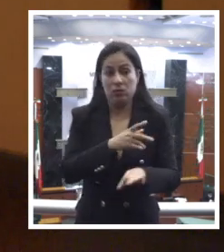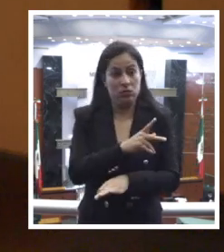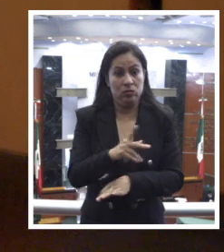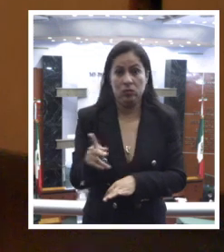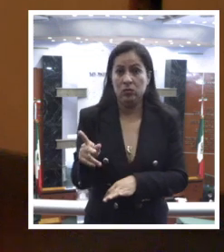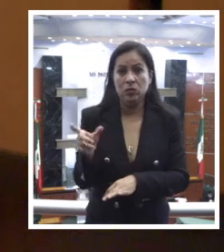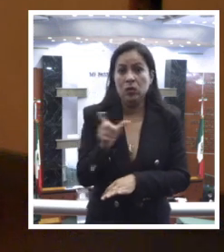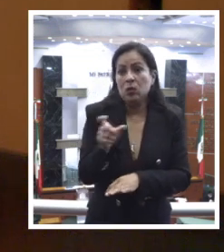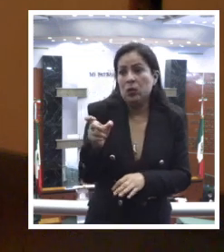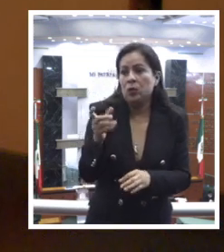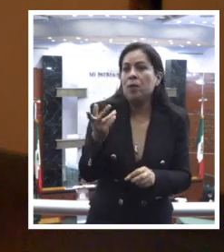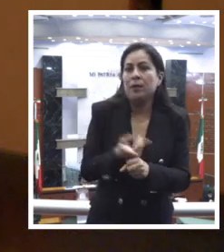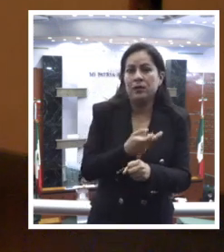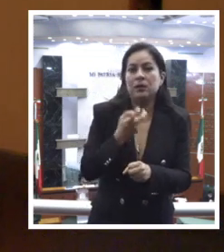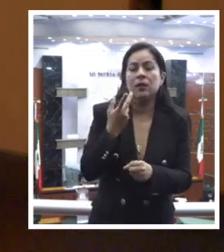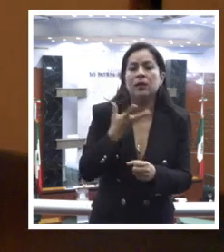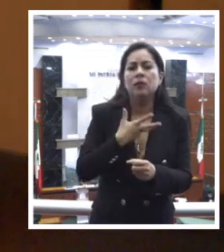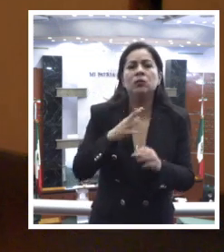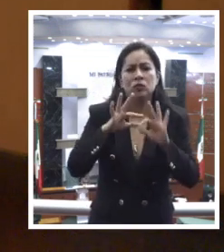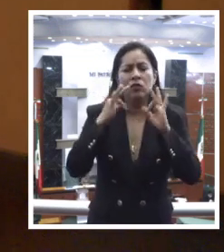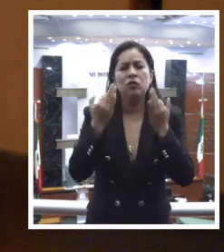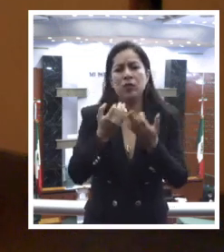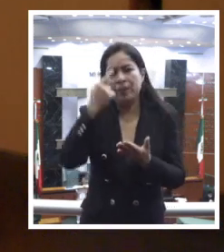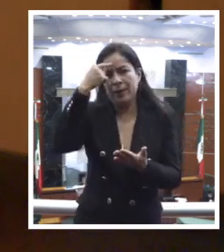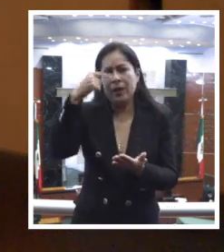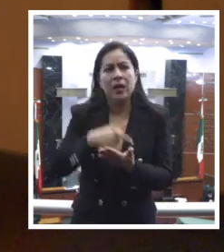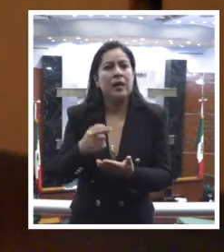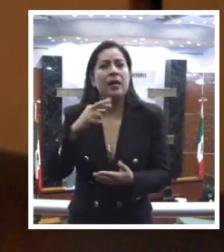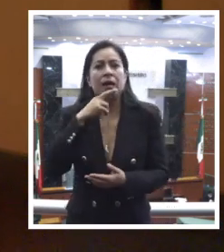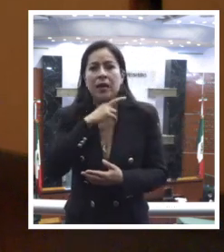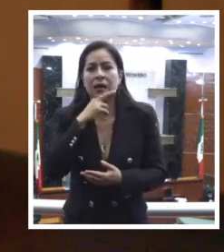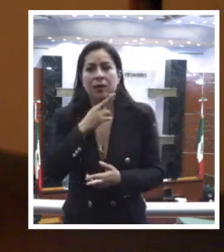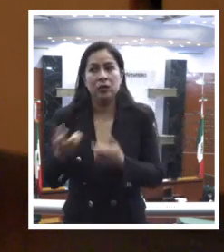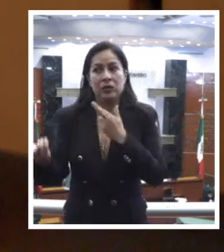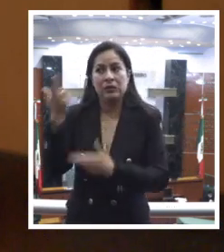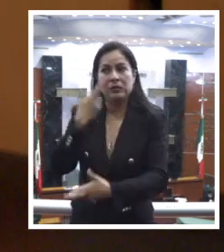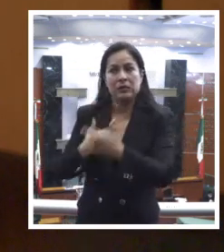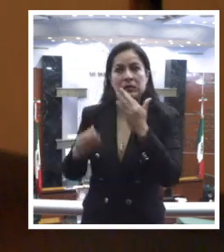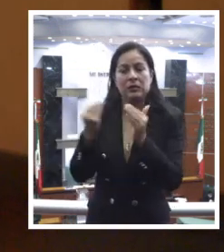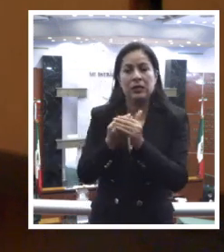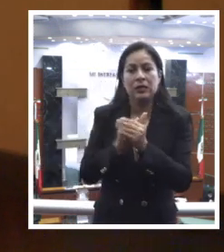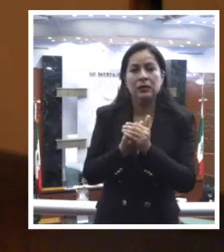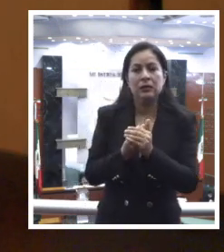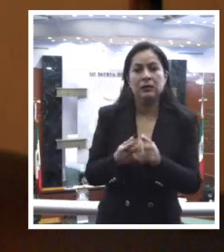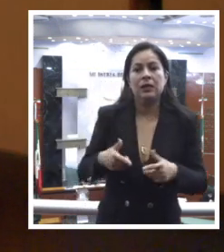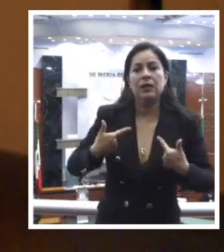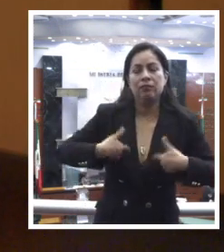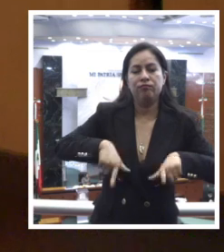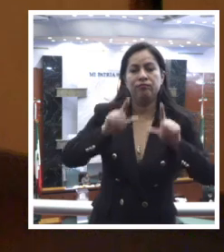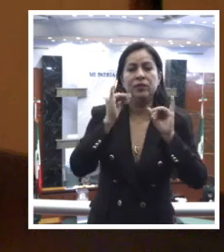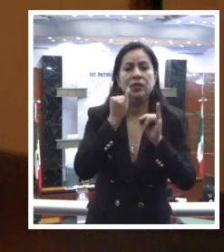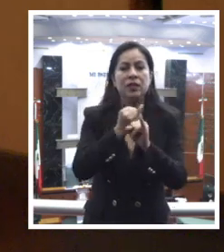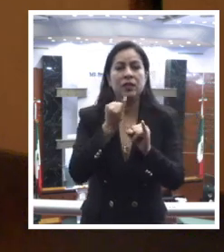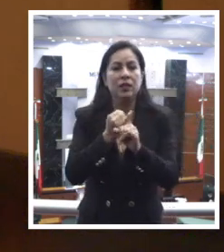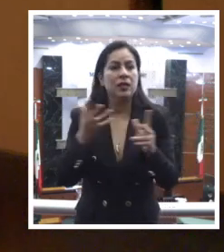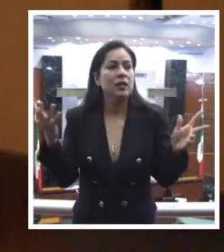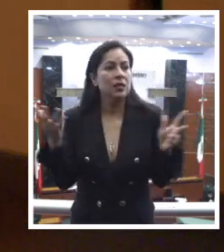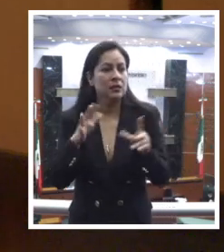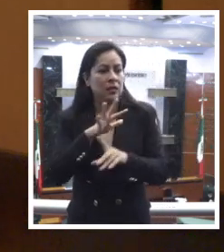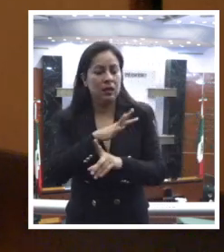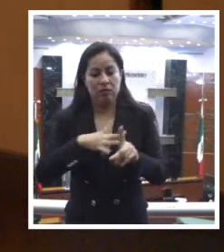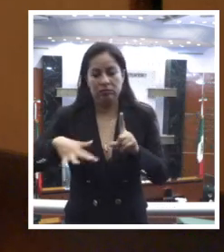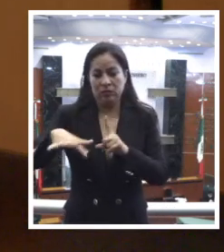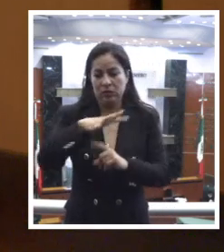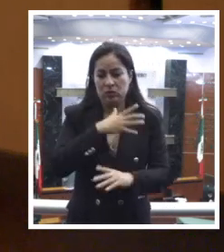Y cuando pasa esto, tenemos un protocolo para que de inmediato se regrese a clases de manera virtual y generar las